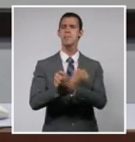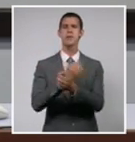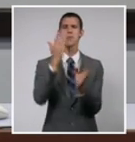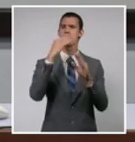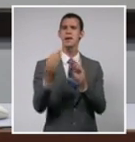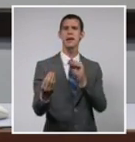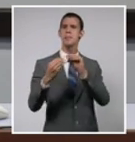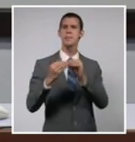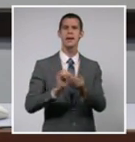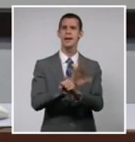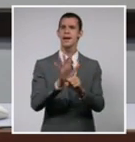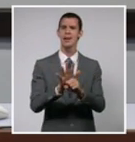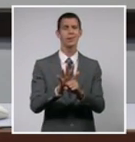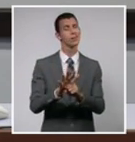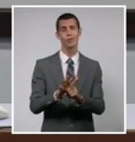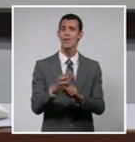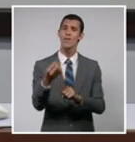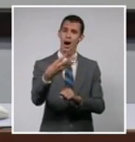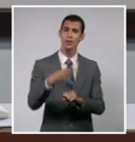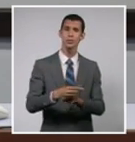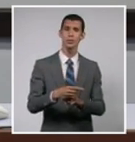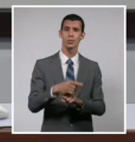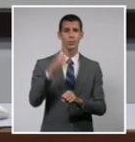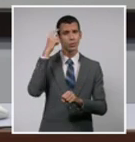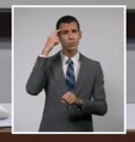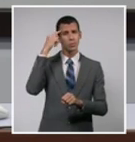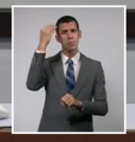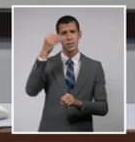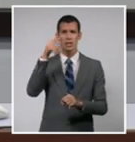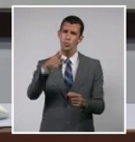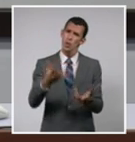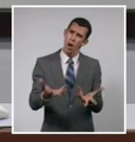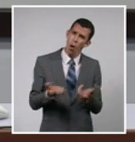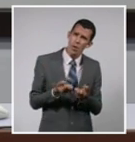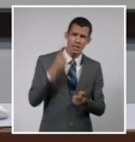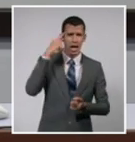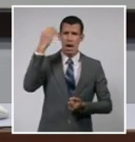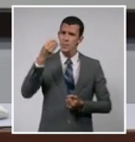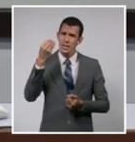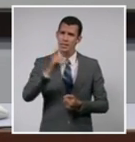Es un pensamiento totalmente irresponsable y egoísta, lo ratifico.